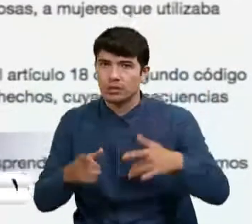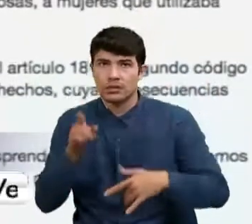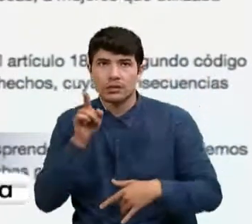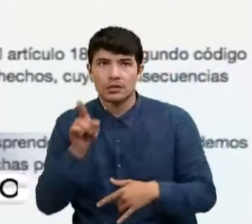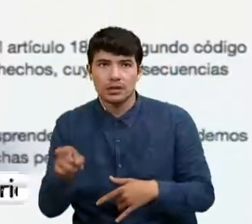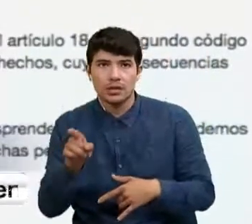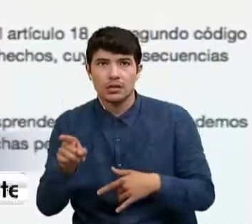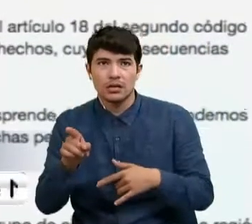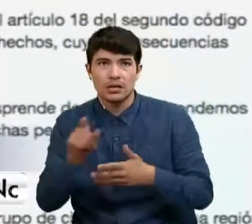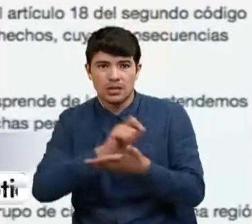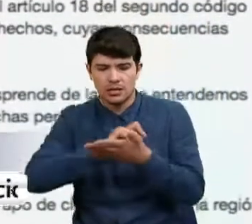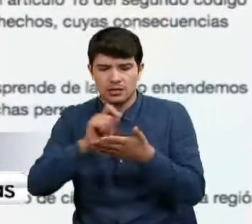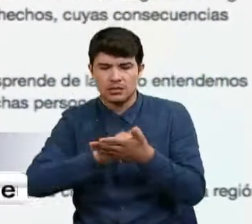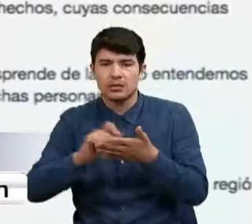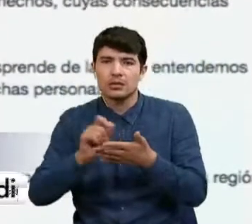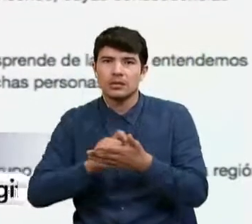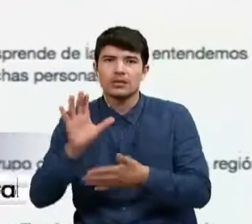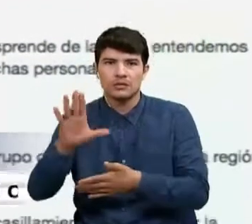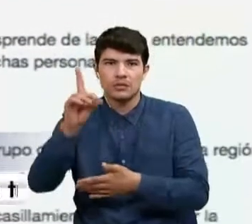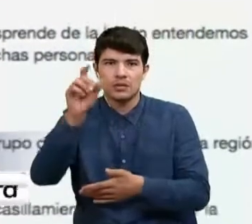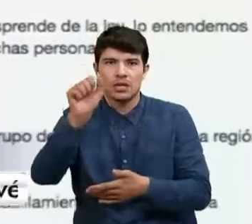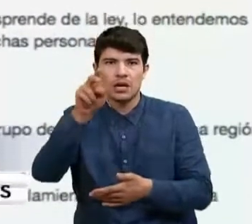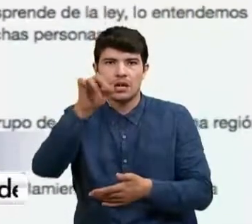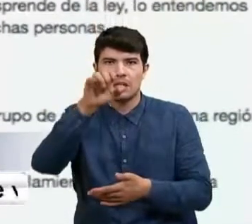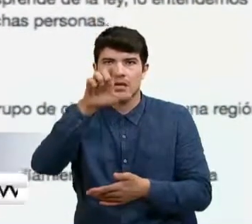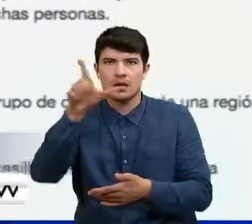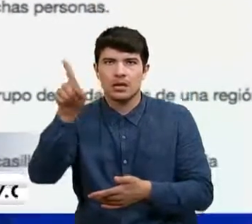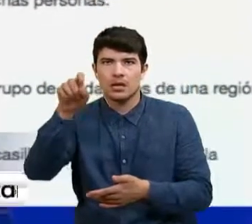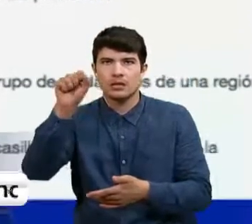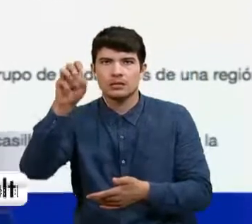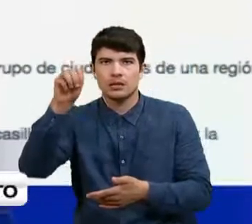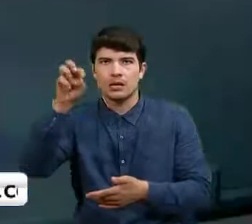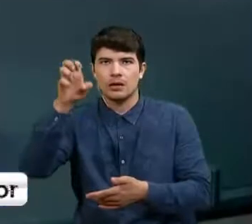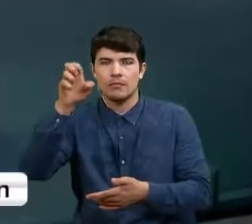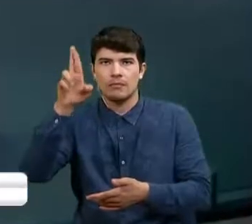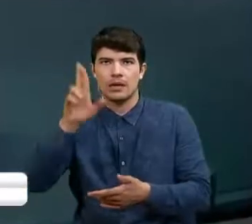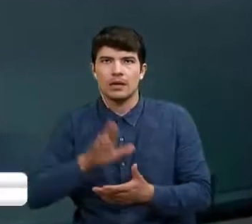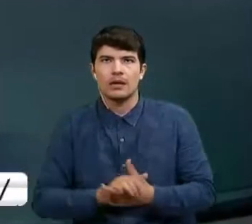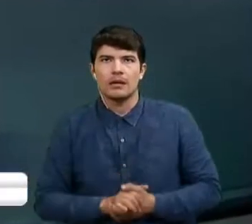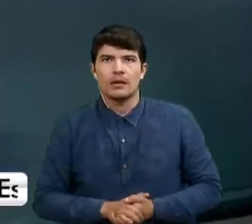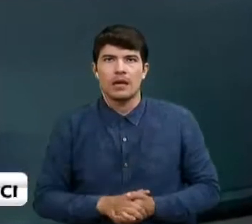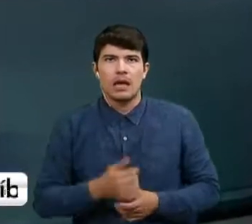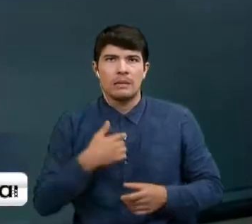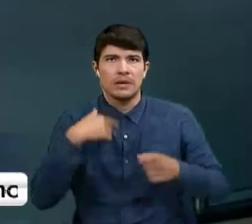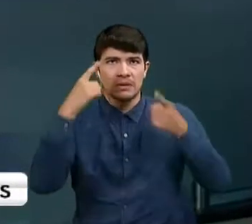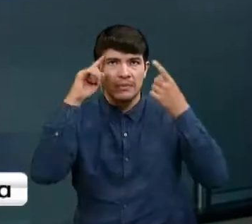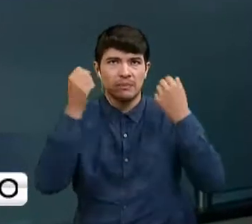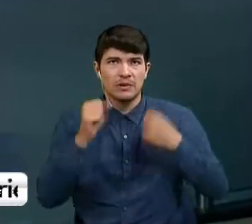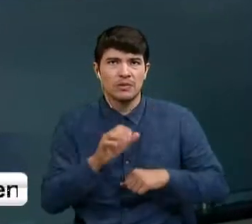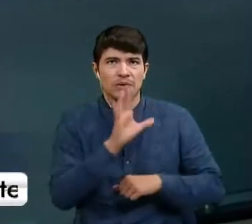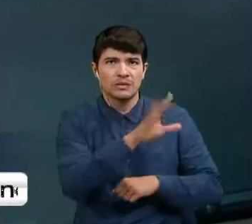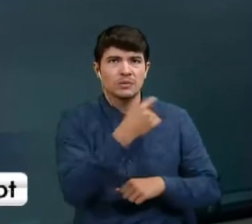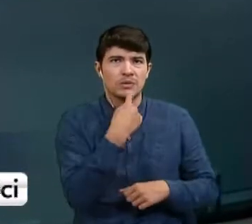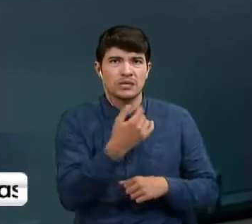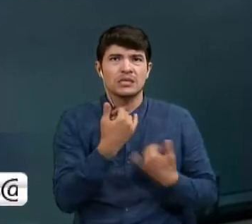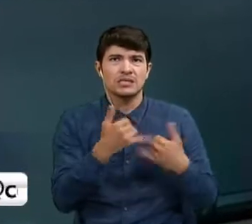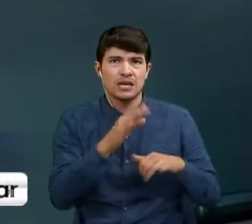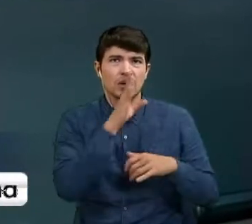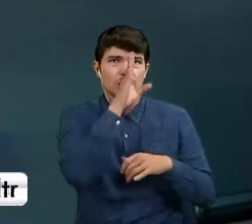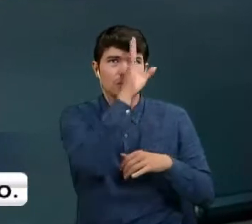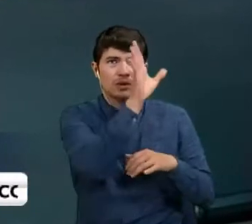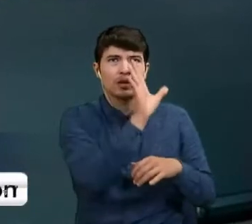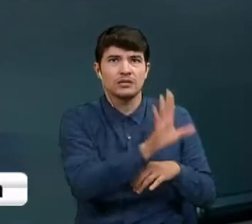con el escritor daniel samper a mí no me preocupa lo que dice uribe porque ya estamos acostumbrados a ello lo que sí me preocupa